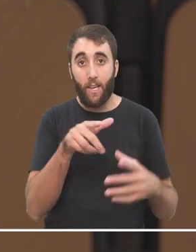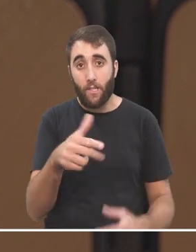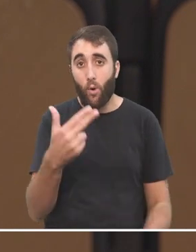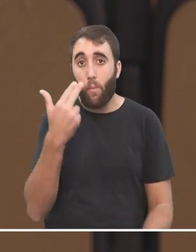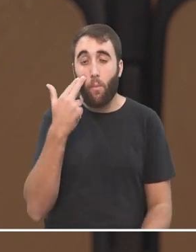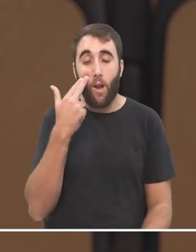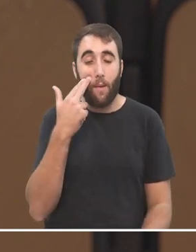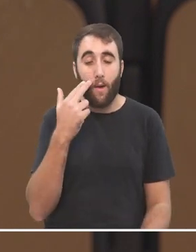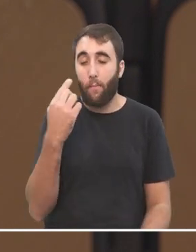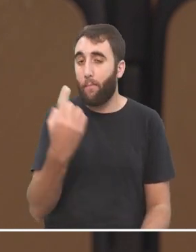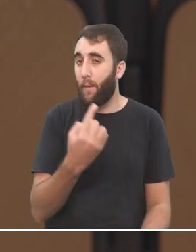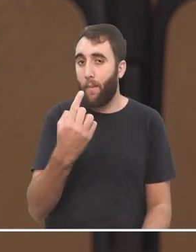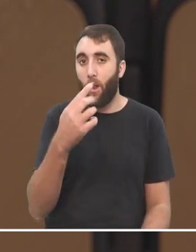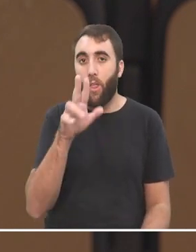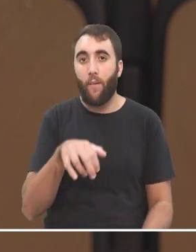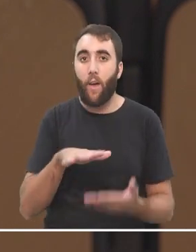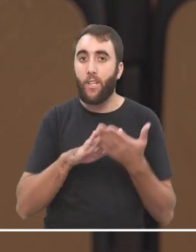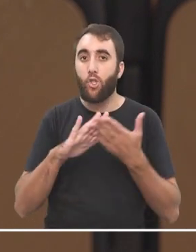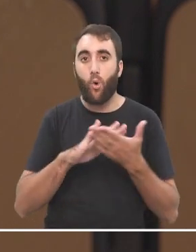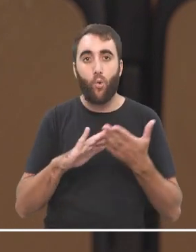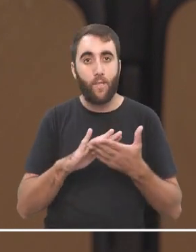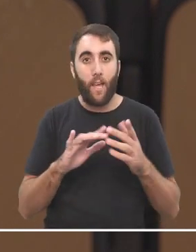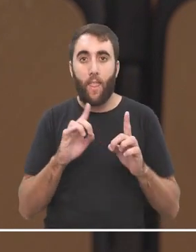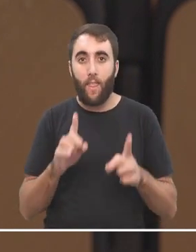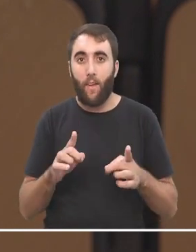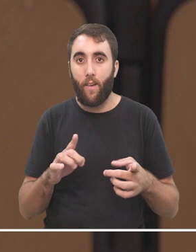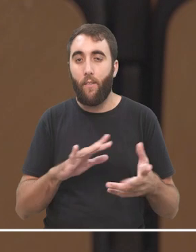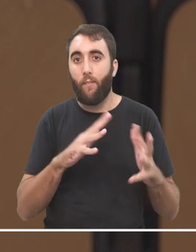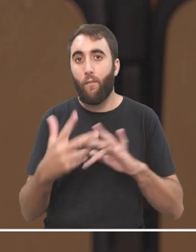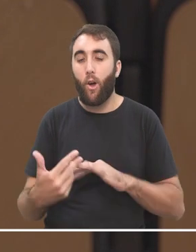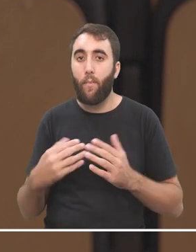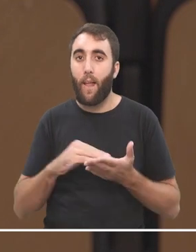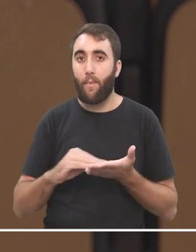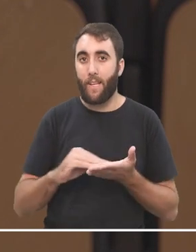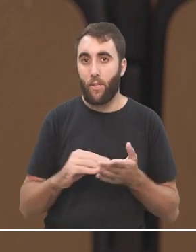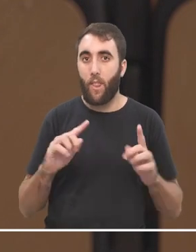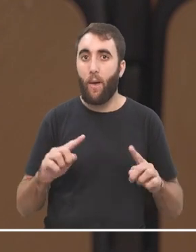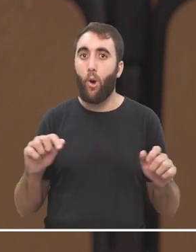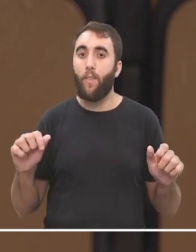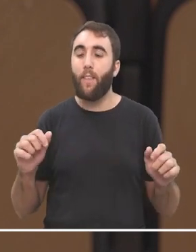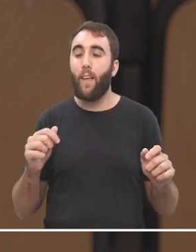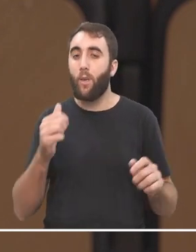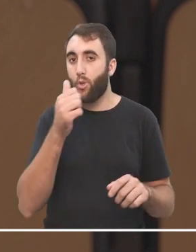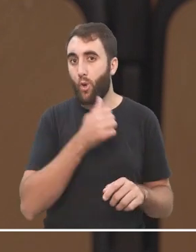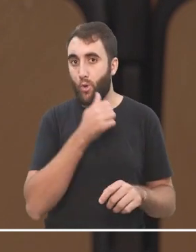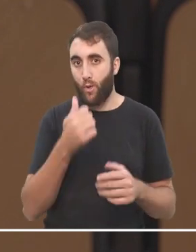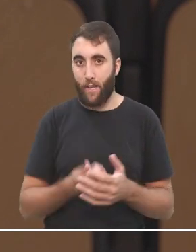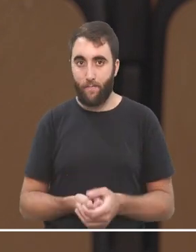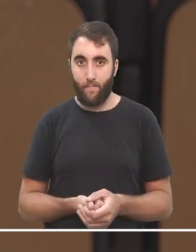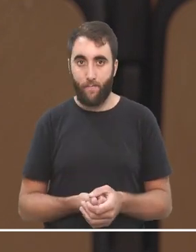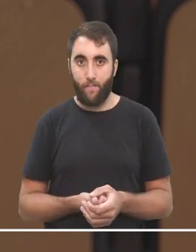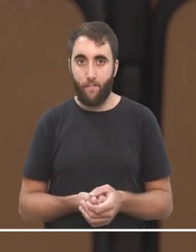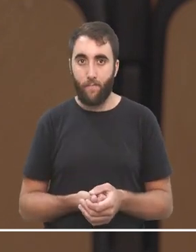problema de primer orden que claramente desde las administraciones tenemos que resolver.